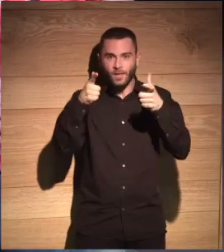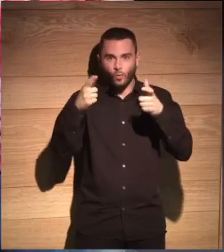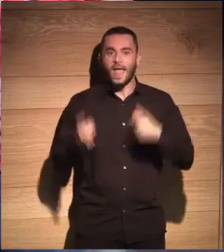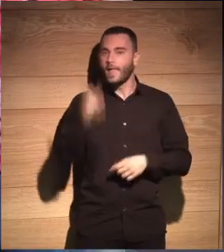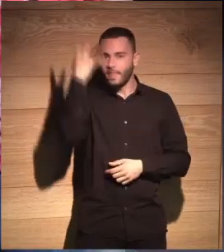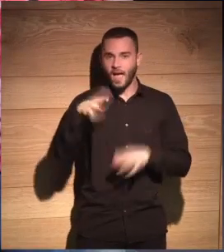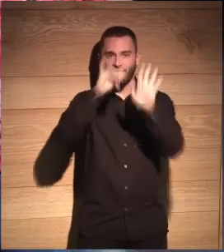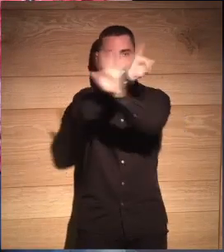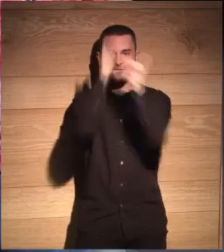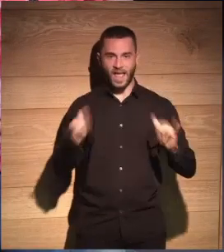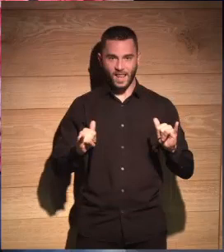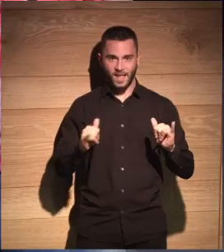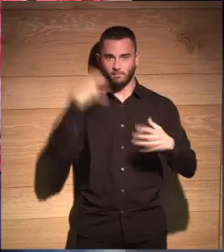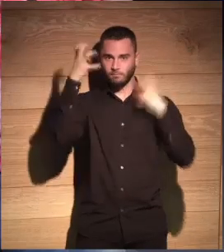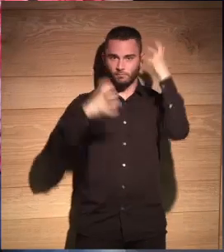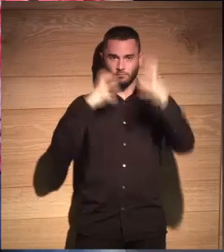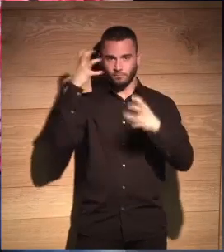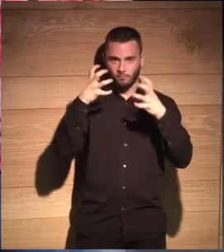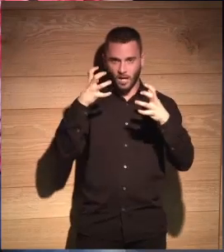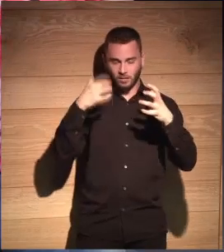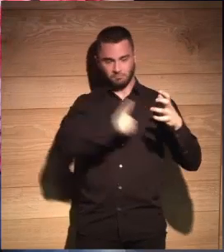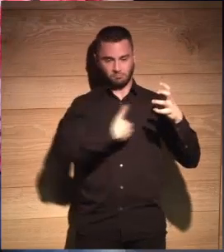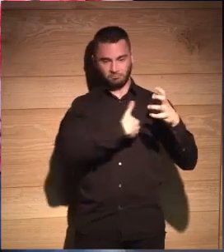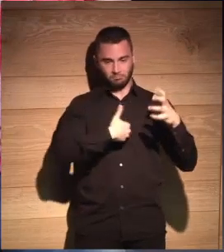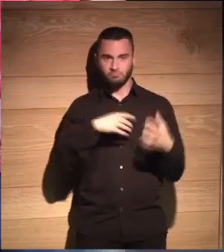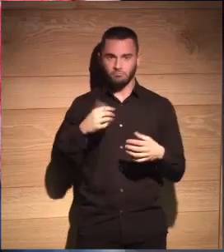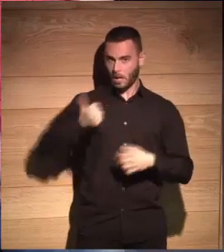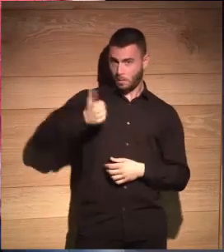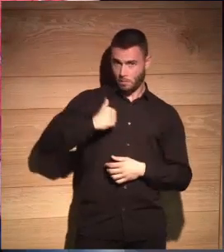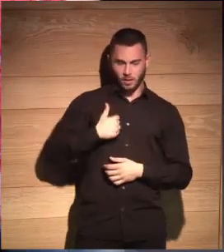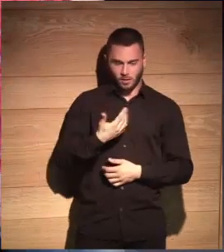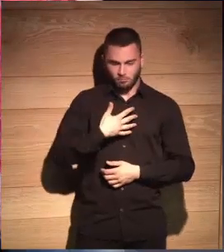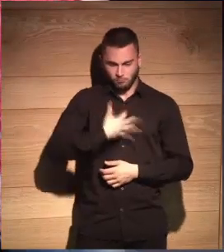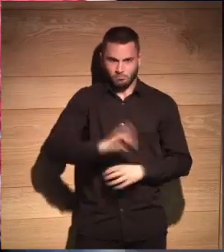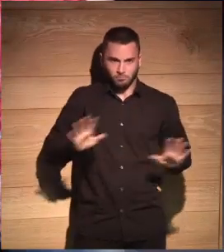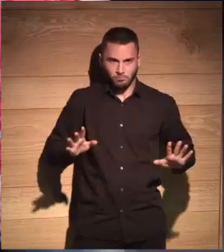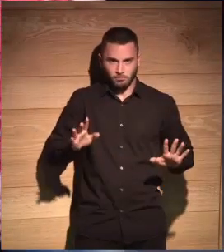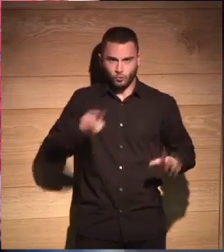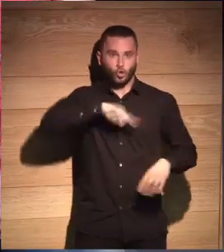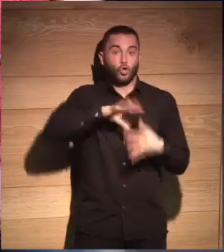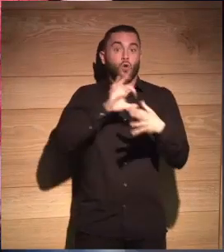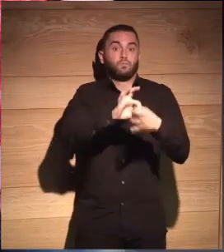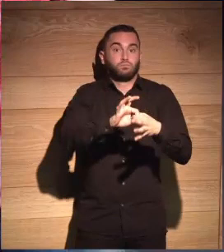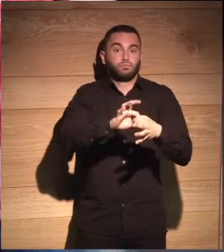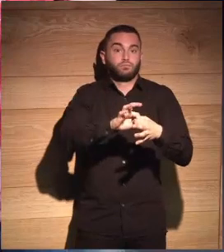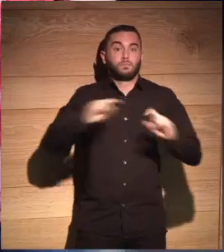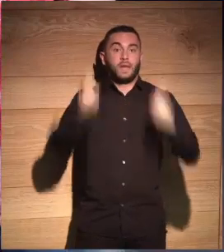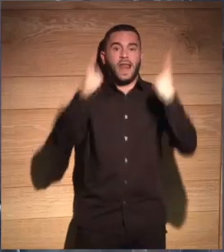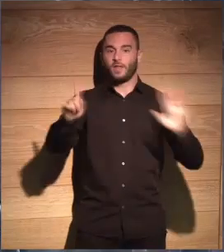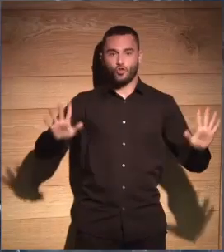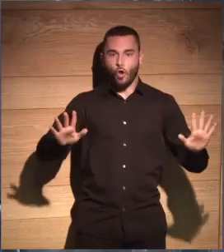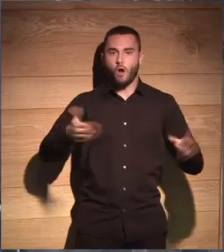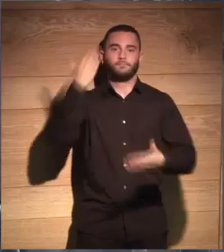lo de utilizar animales como personajes que no nos corresponde a nosotros, que se lleva utilizando desde la noche de los tiempos, que son las